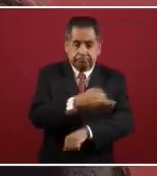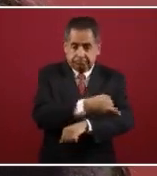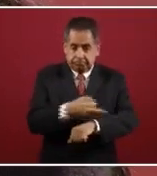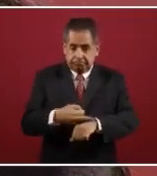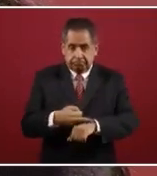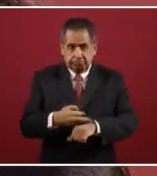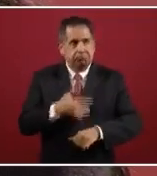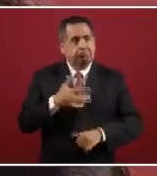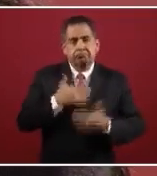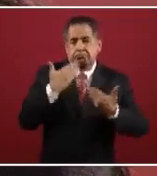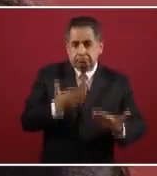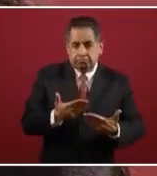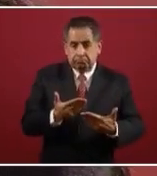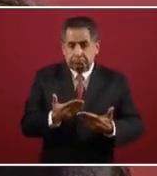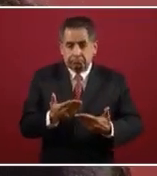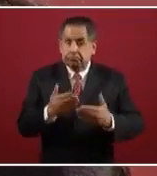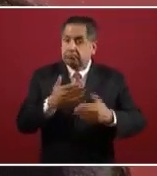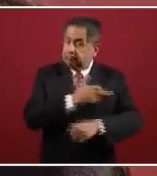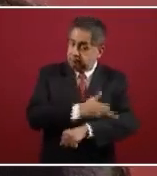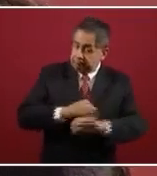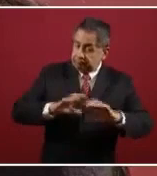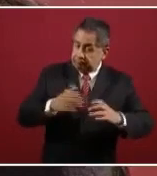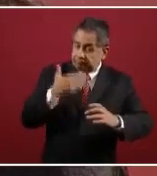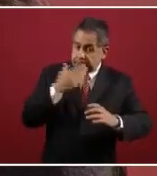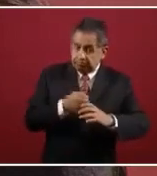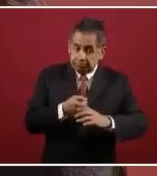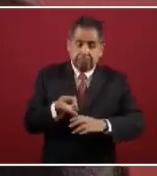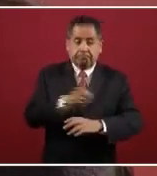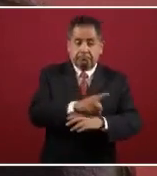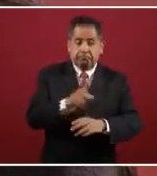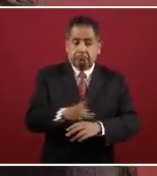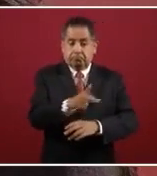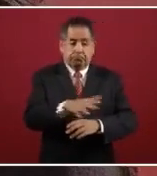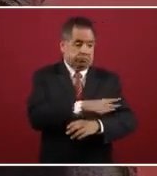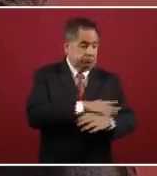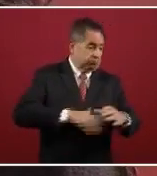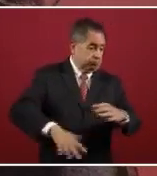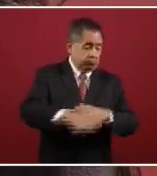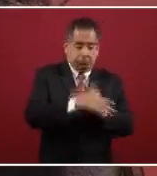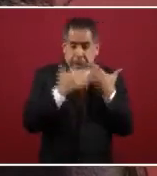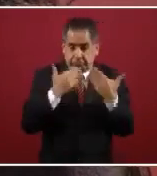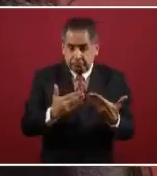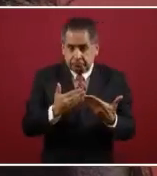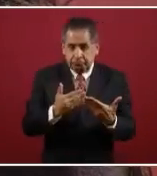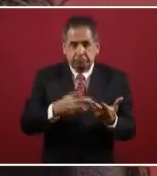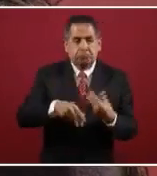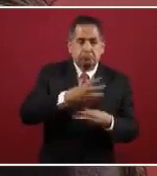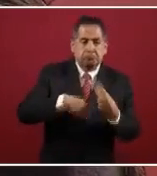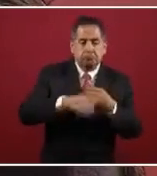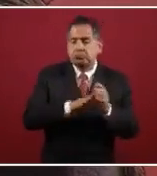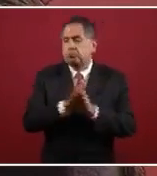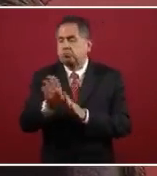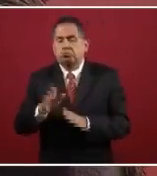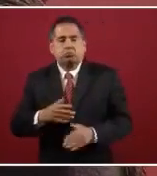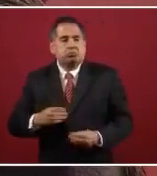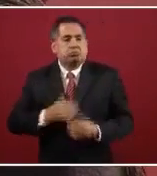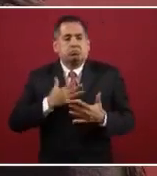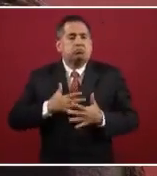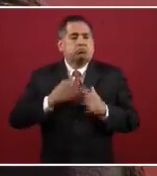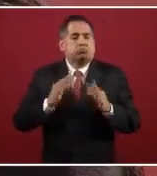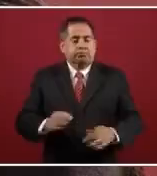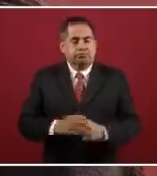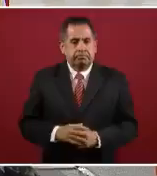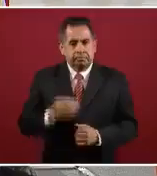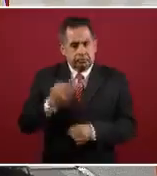comunidades, las rancherías y los ejidos van a generar bienestar. Y en ese sentido, quisiera compartirles un video